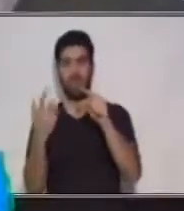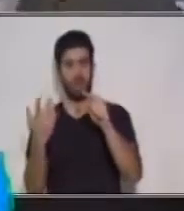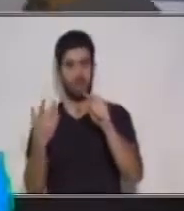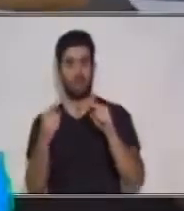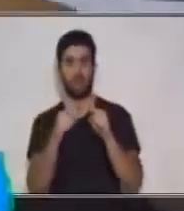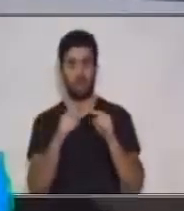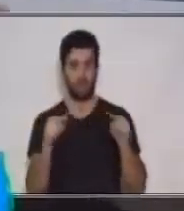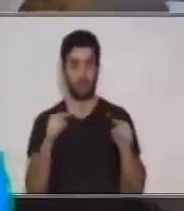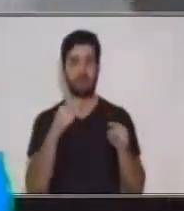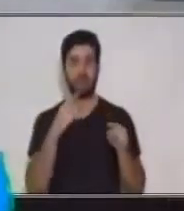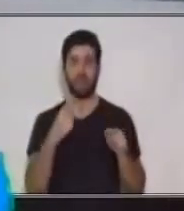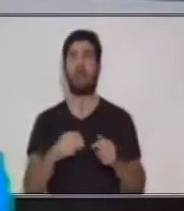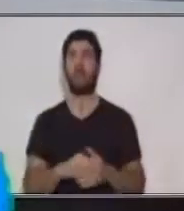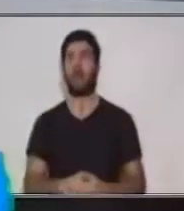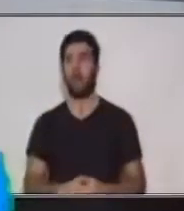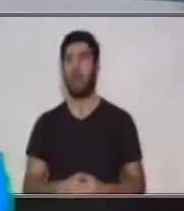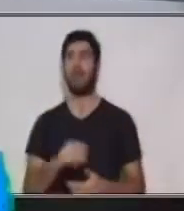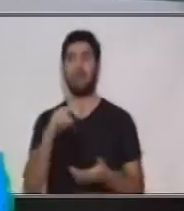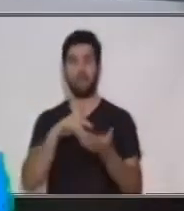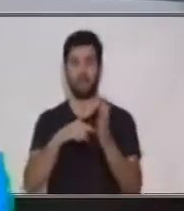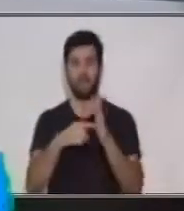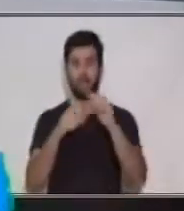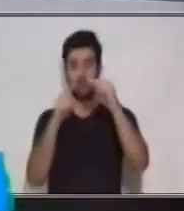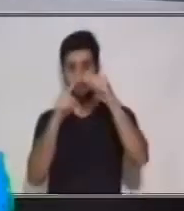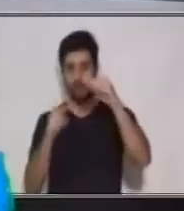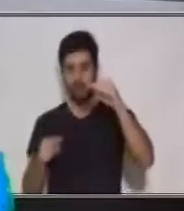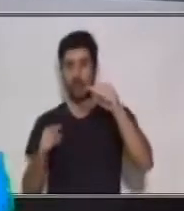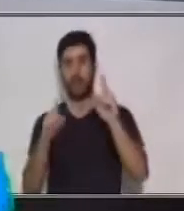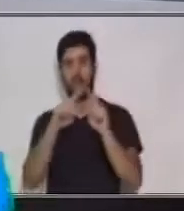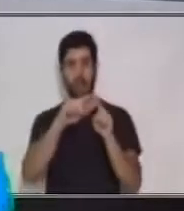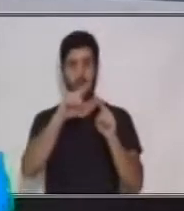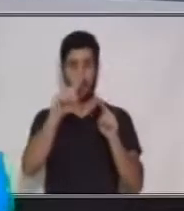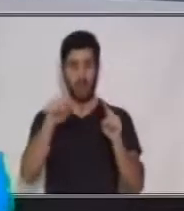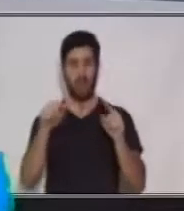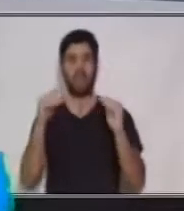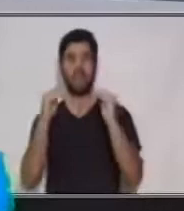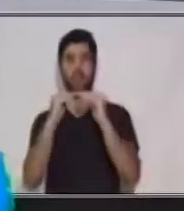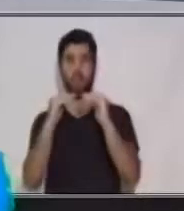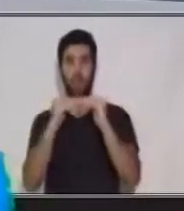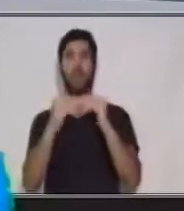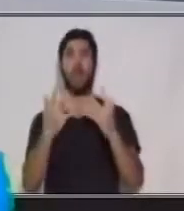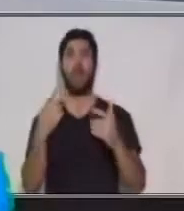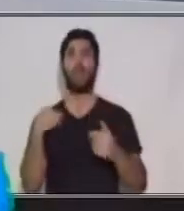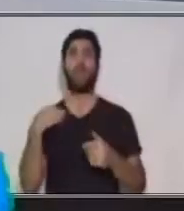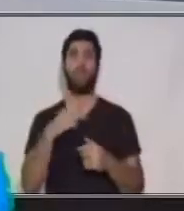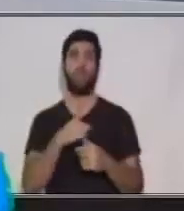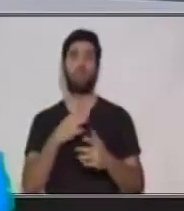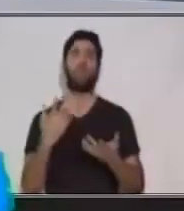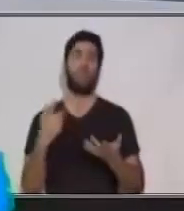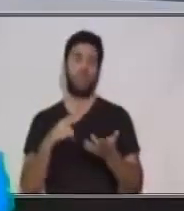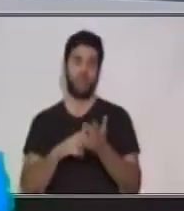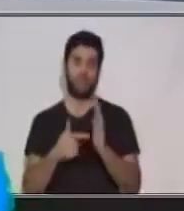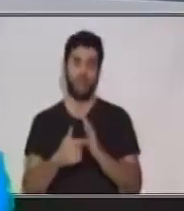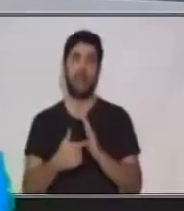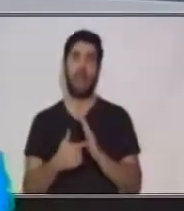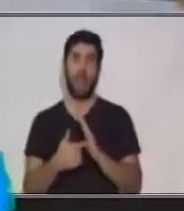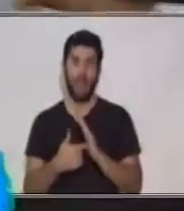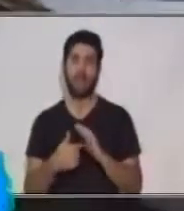nos dicen que son 2 lados iguales, entonces nosotros podemos, por lógica,